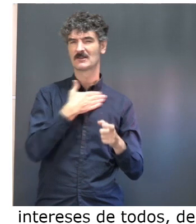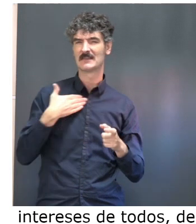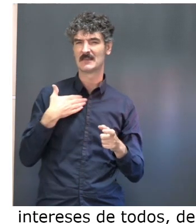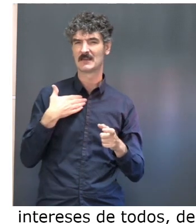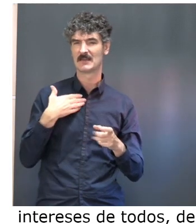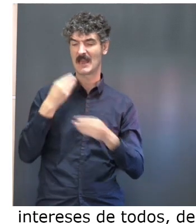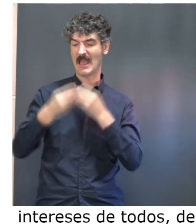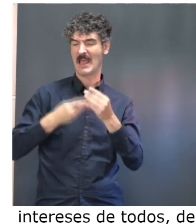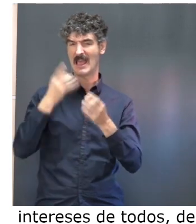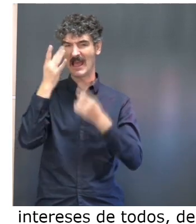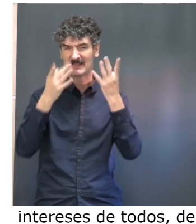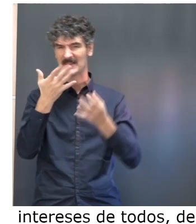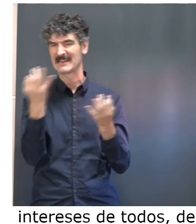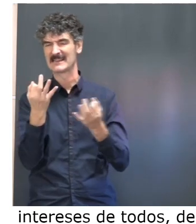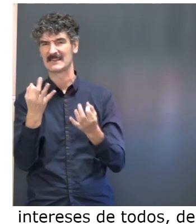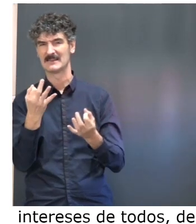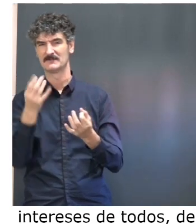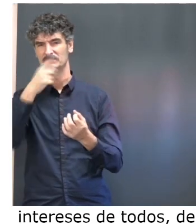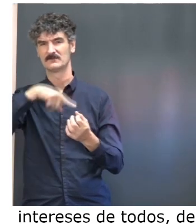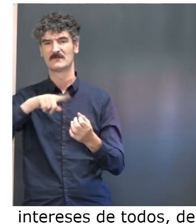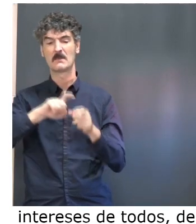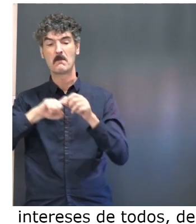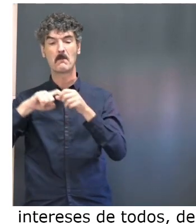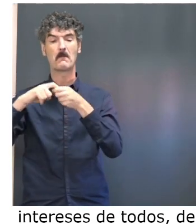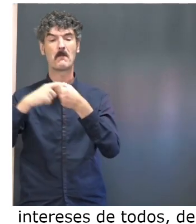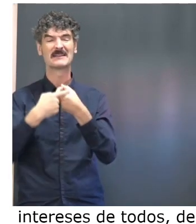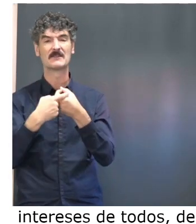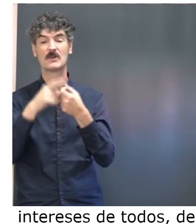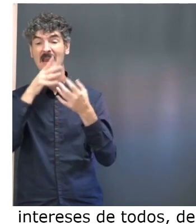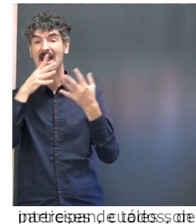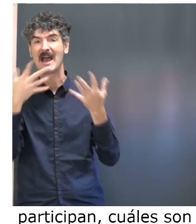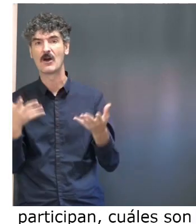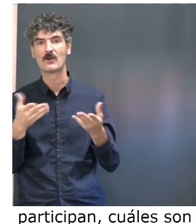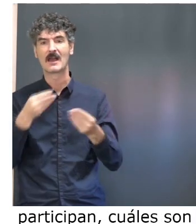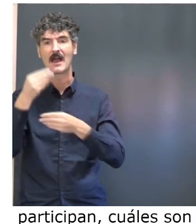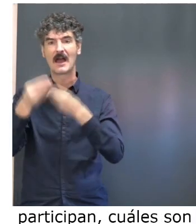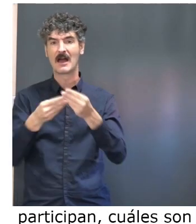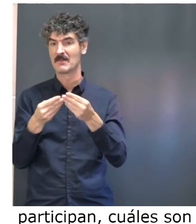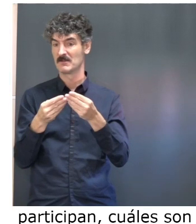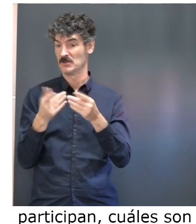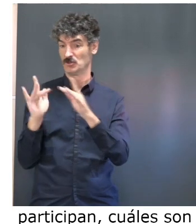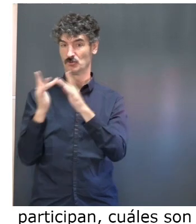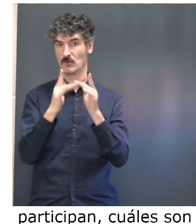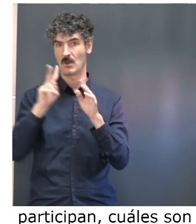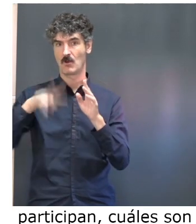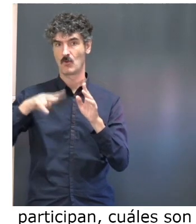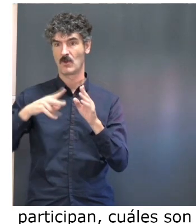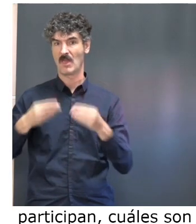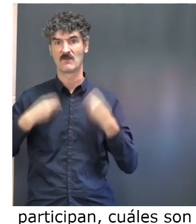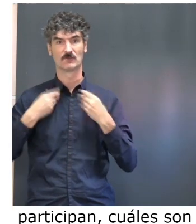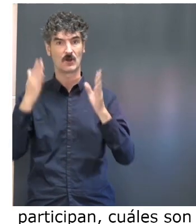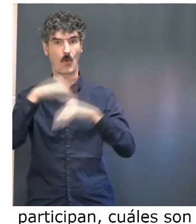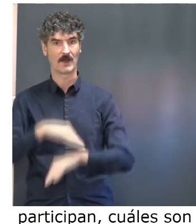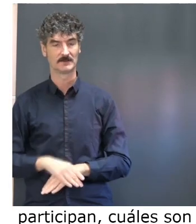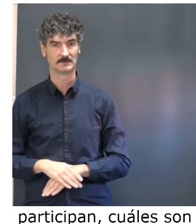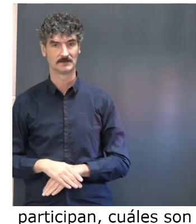de actividad y qué tipo de participación están teniendo hoy en día, que no llegan a socializar o a disfrutar, ¿no? Porque decía